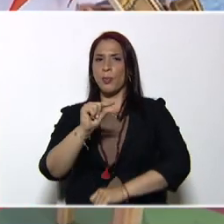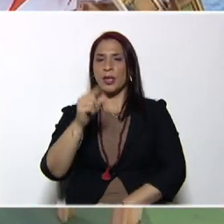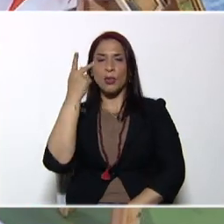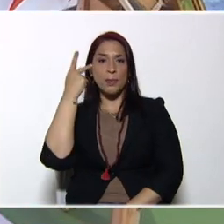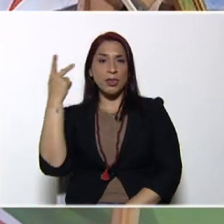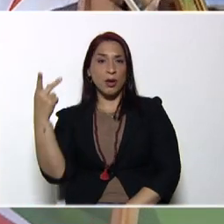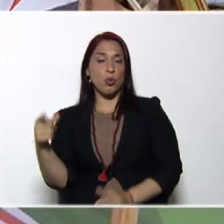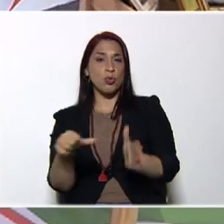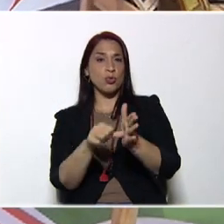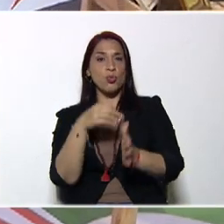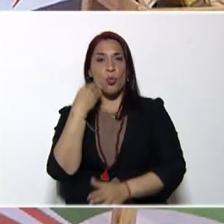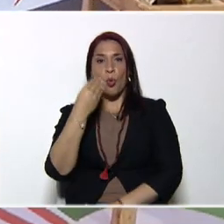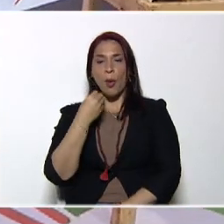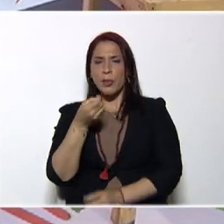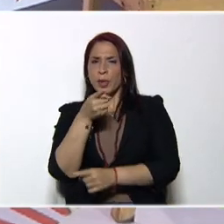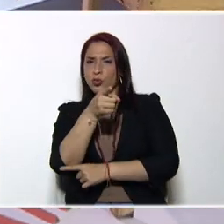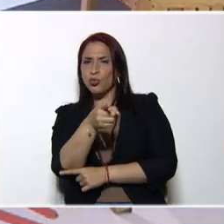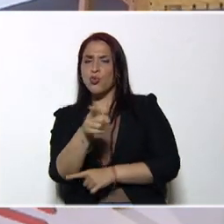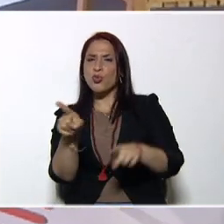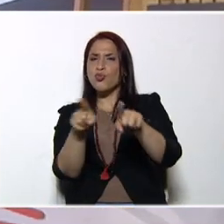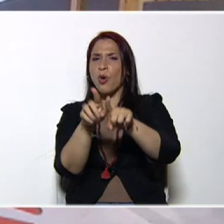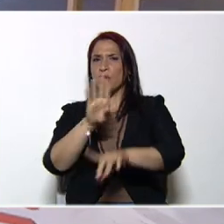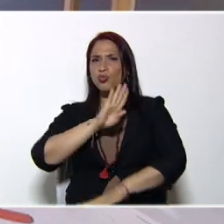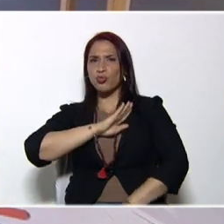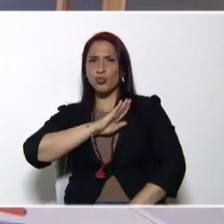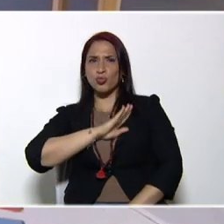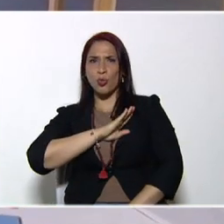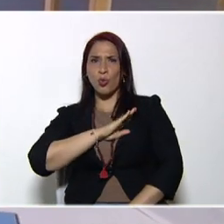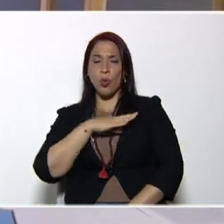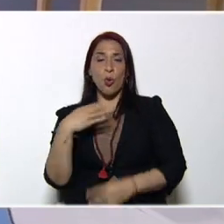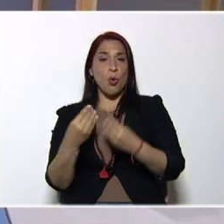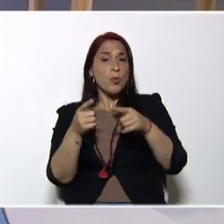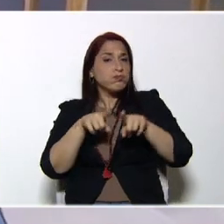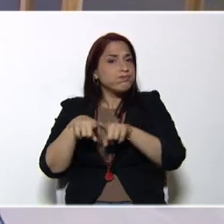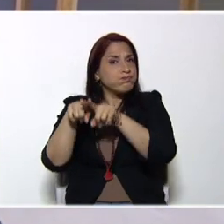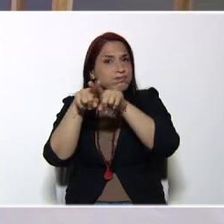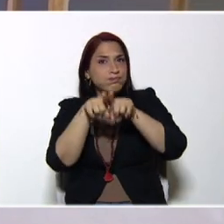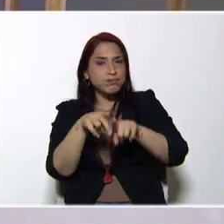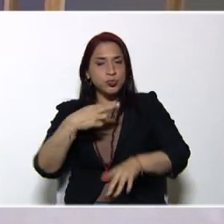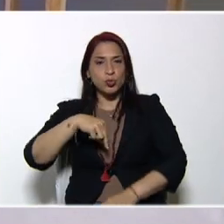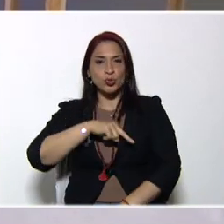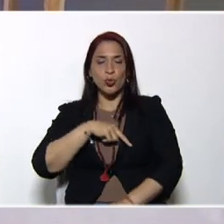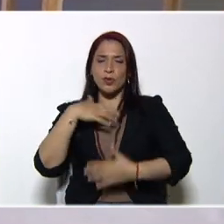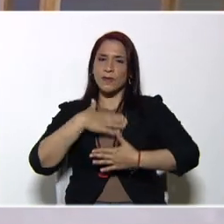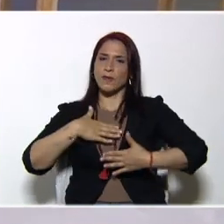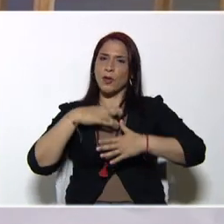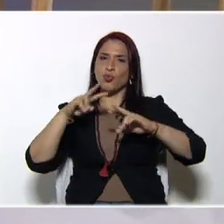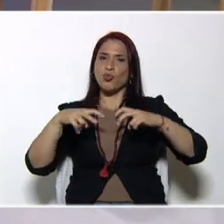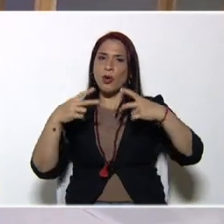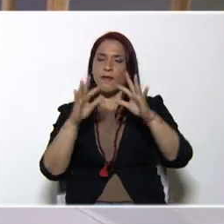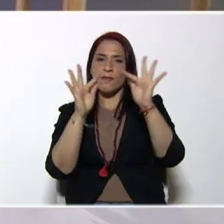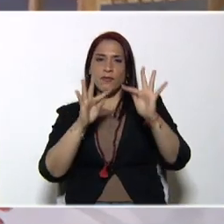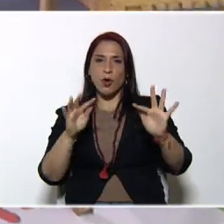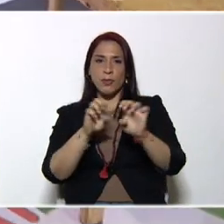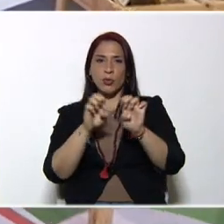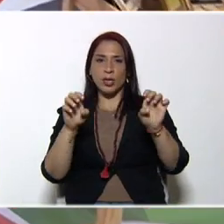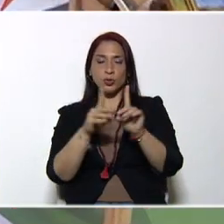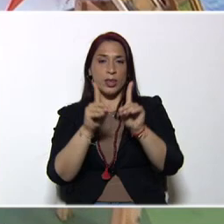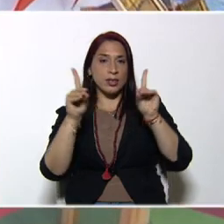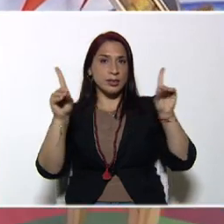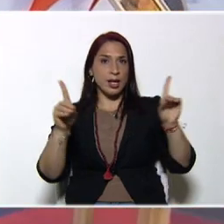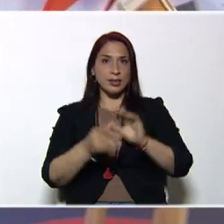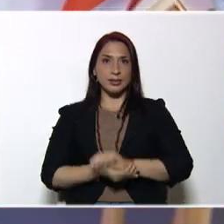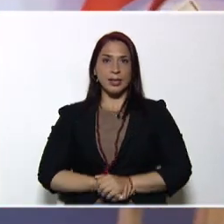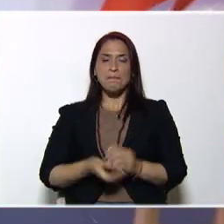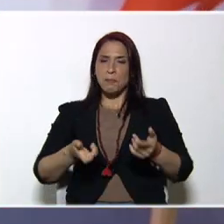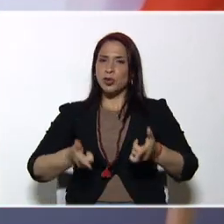donde jóvenes como tú, jóvenes como yo, jóvenes como nosotros disfrutamos de esta nueva modalidad de educación a distancia que